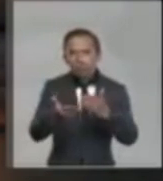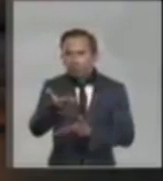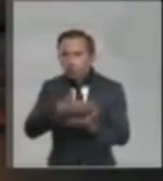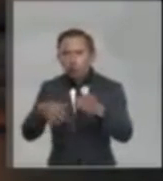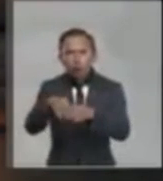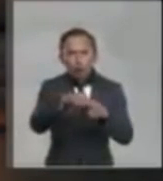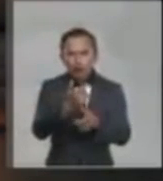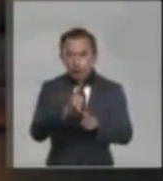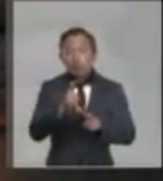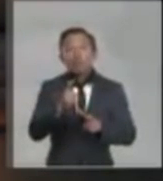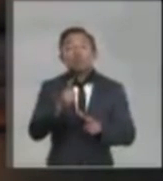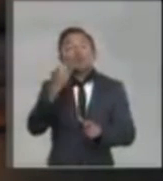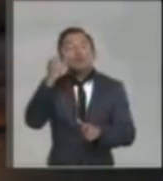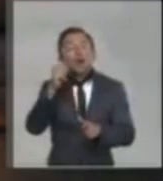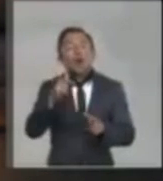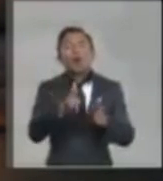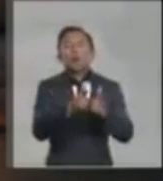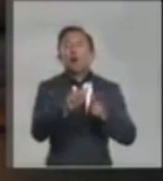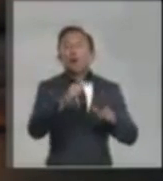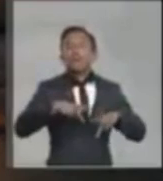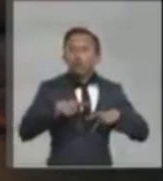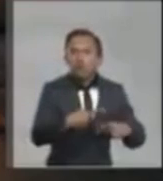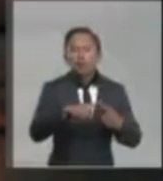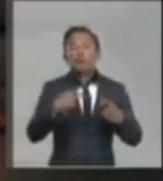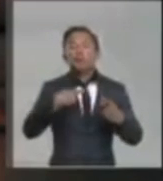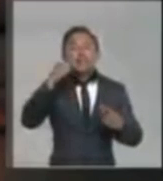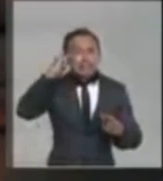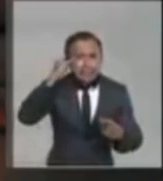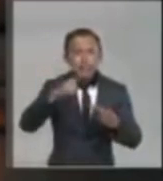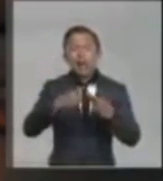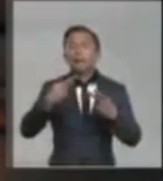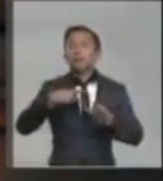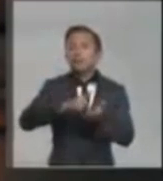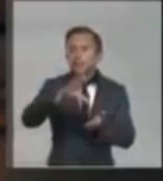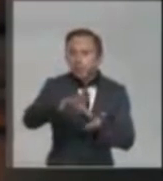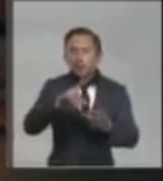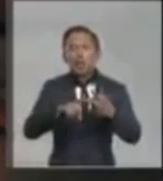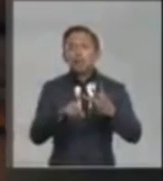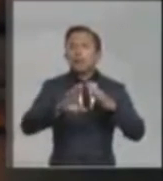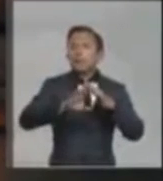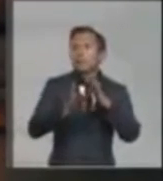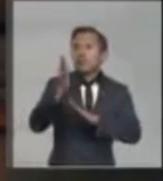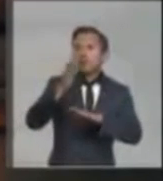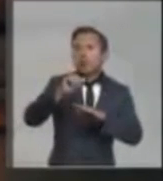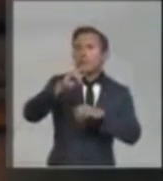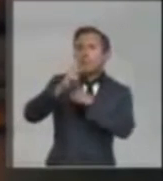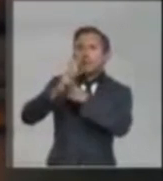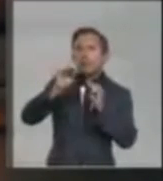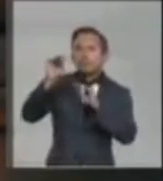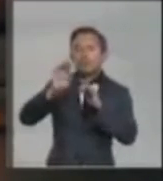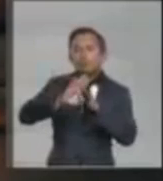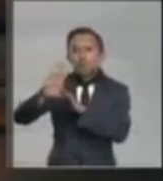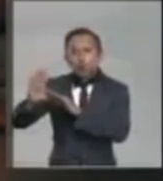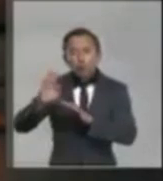de vulnerabilidad, de los indígenas, de las personas con discapacidad, de los migrantes, que les podamos decir cree en la